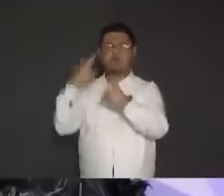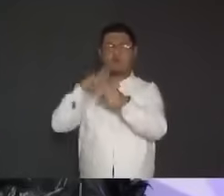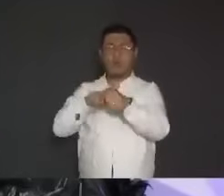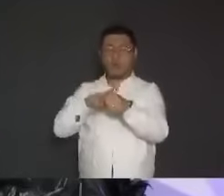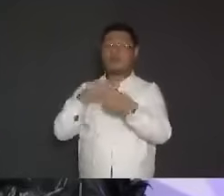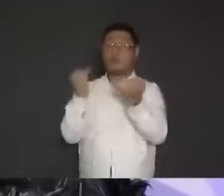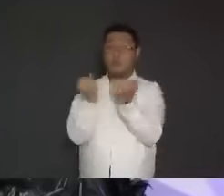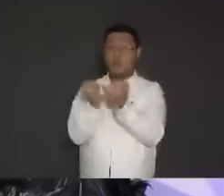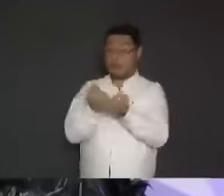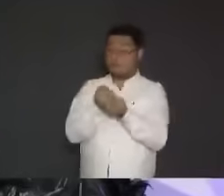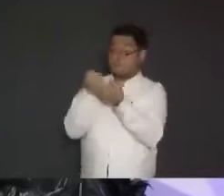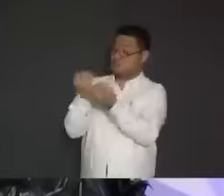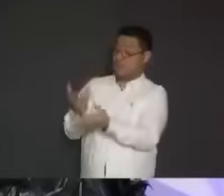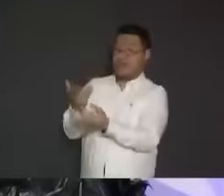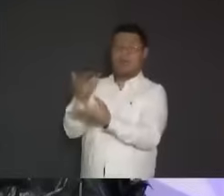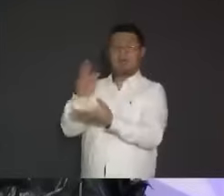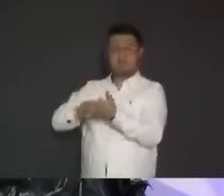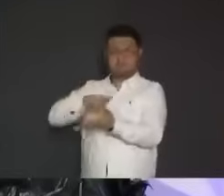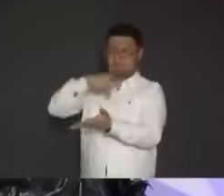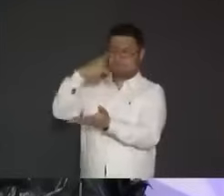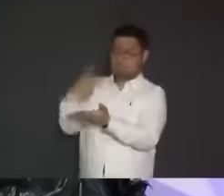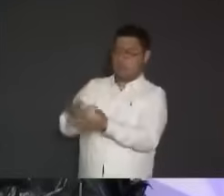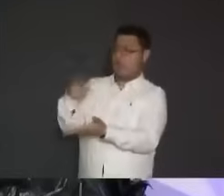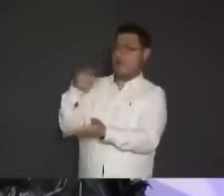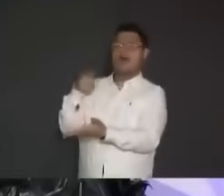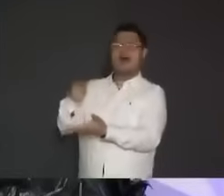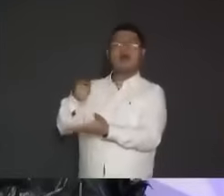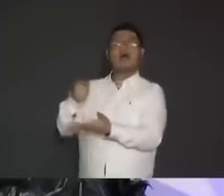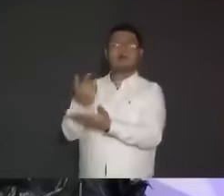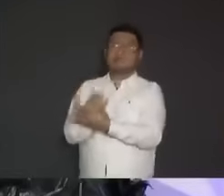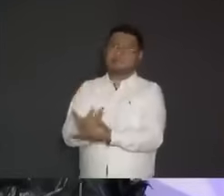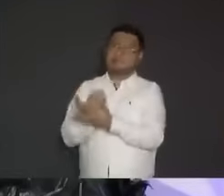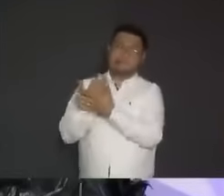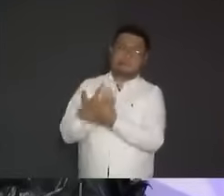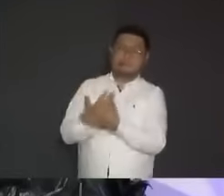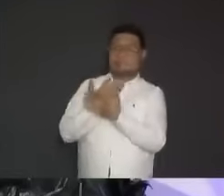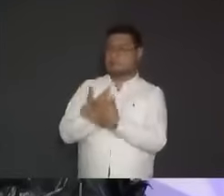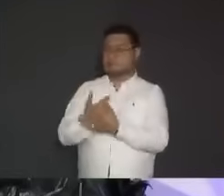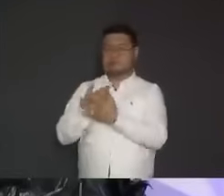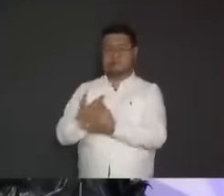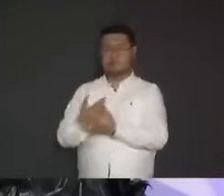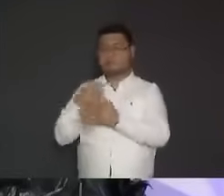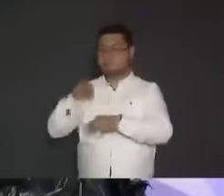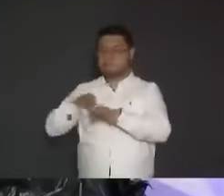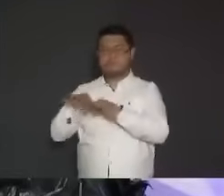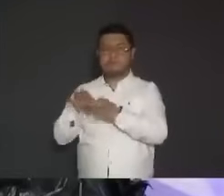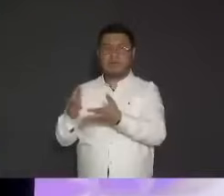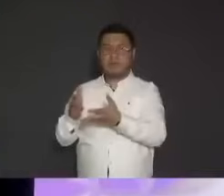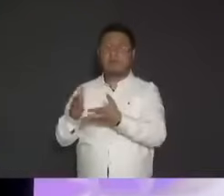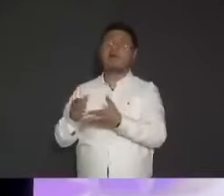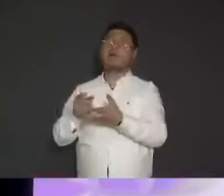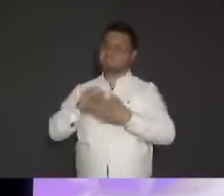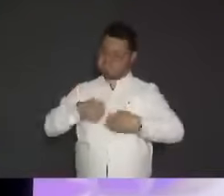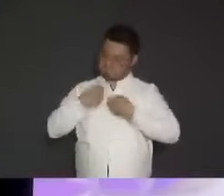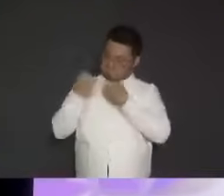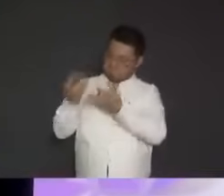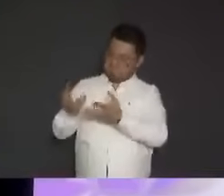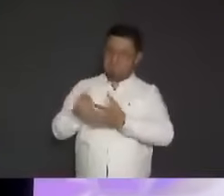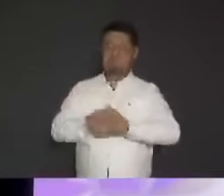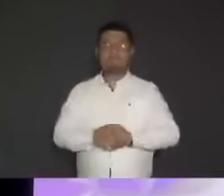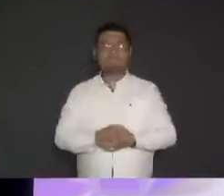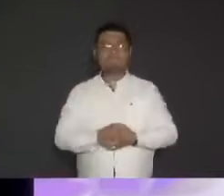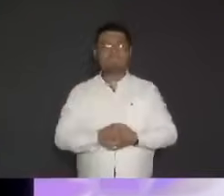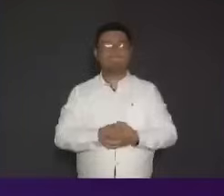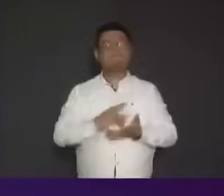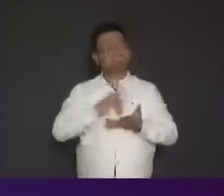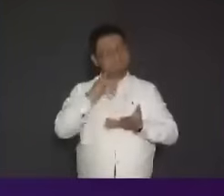al personal de salud que por años ha esperado para sus prestaciones laborales. Gracias, candidato. Ahora